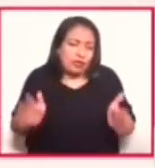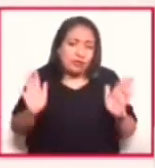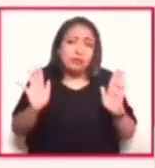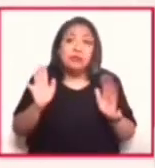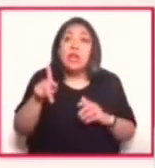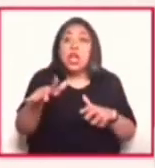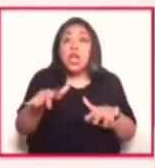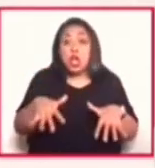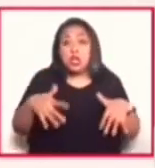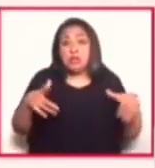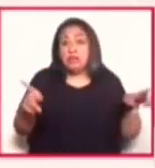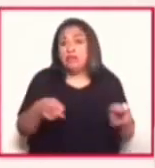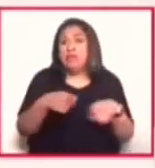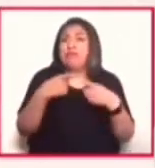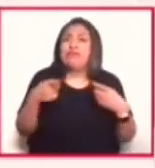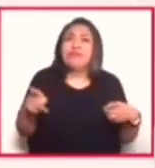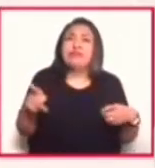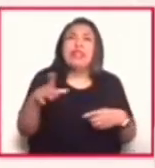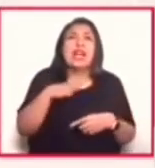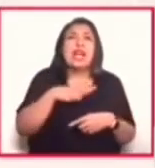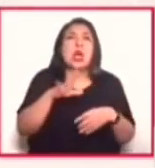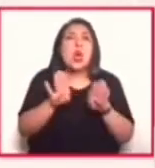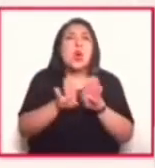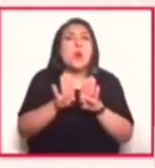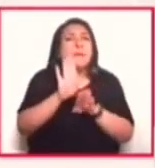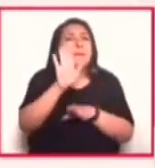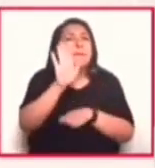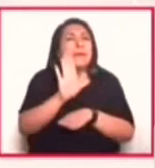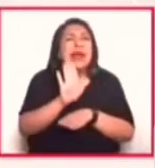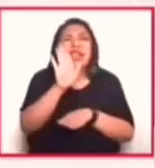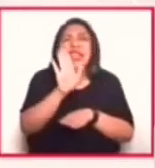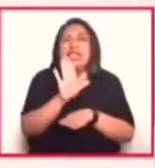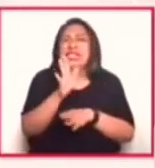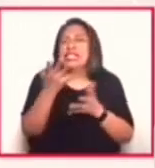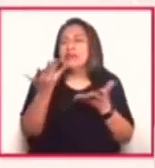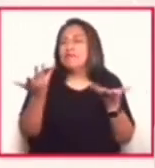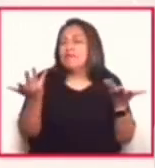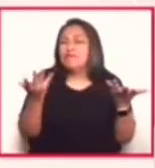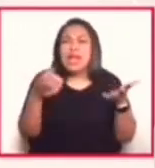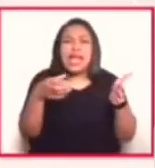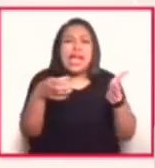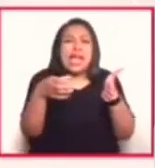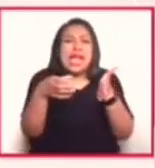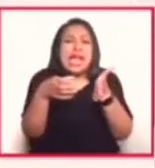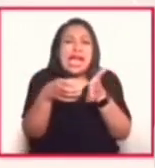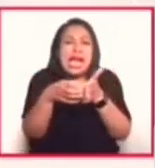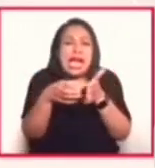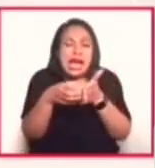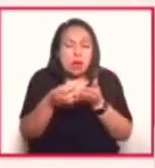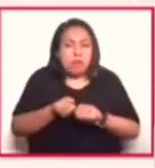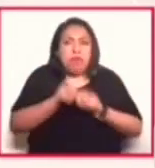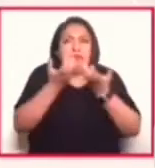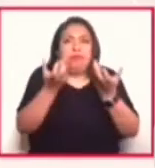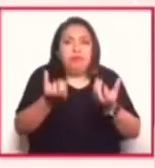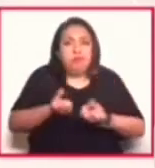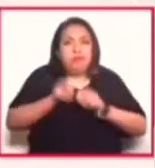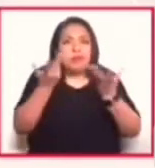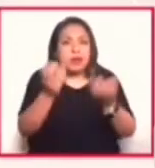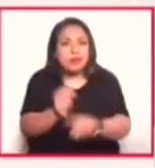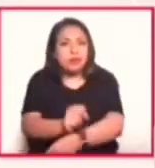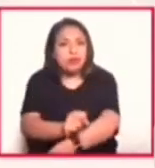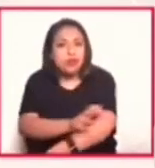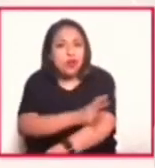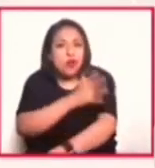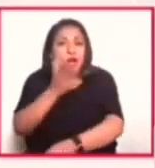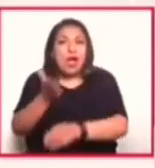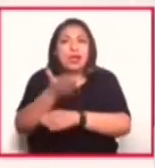concierto salió así como una cajita de tanta emoción, de tanto tiempo